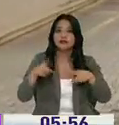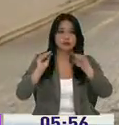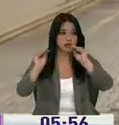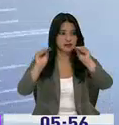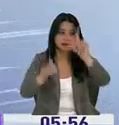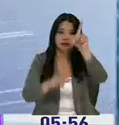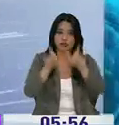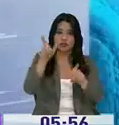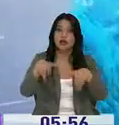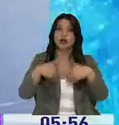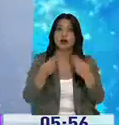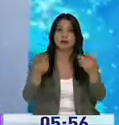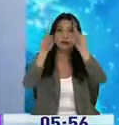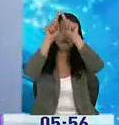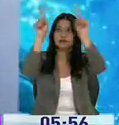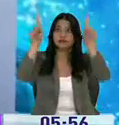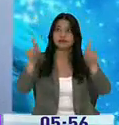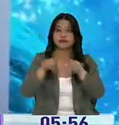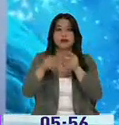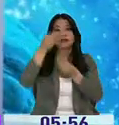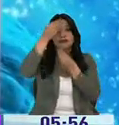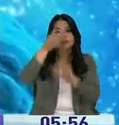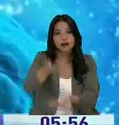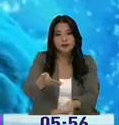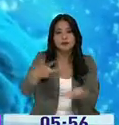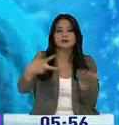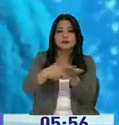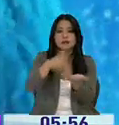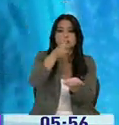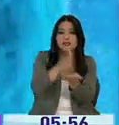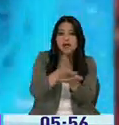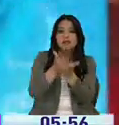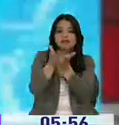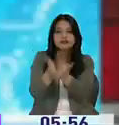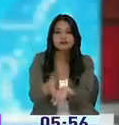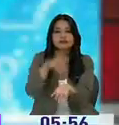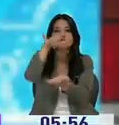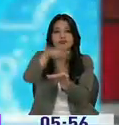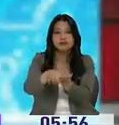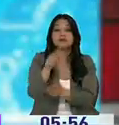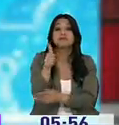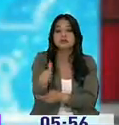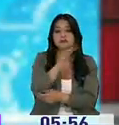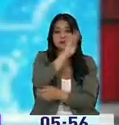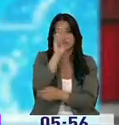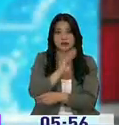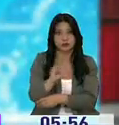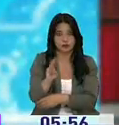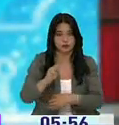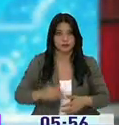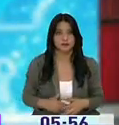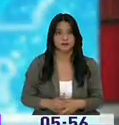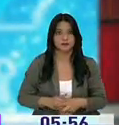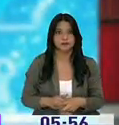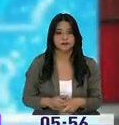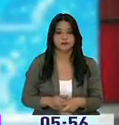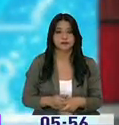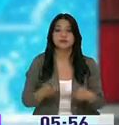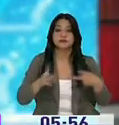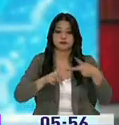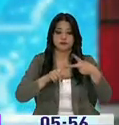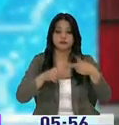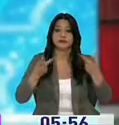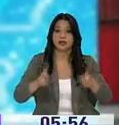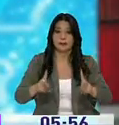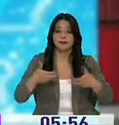portuario vía carteleras informativas en los terminales con información provista por el Ministerio de Salud Pública. Dotar de equipo de